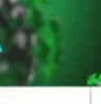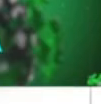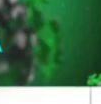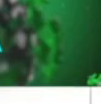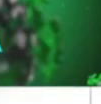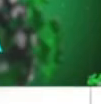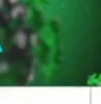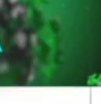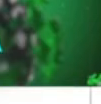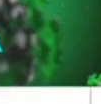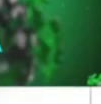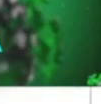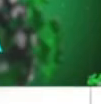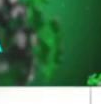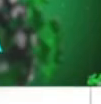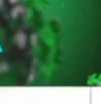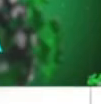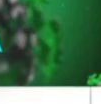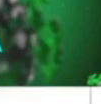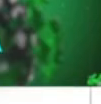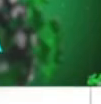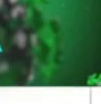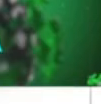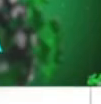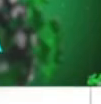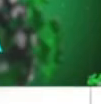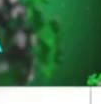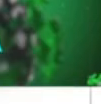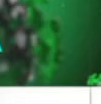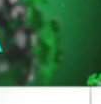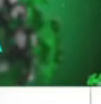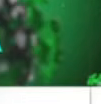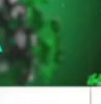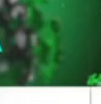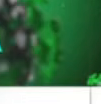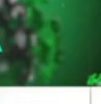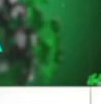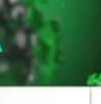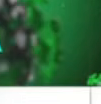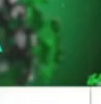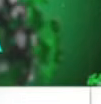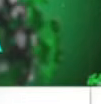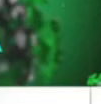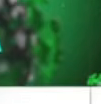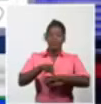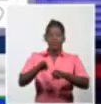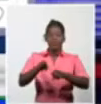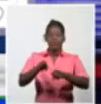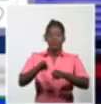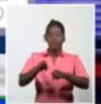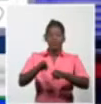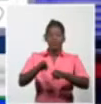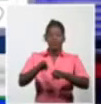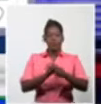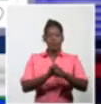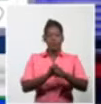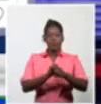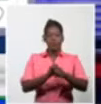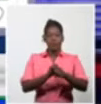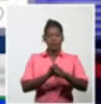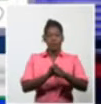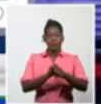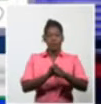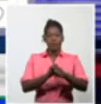Muy buenos días, amigos. CubaVisión llega hasta ustedes para ofrecerles una actualización de la situación epidemiológica que enfrentan hoy nuestro país y el